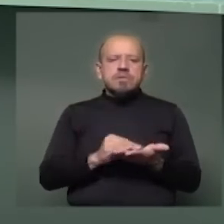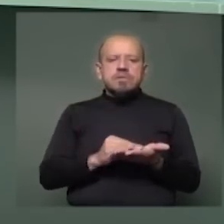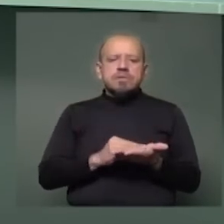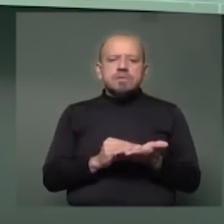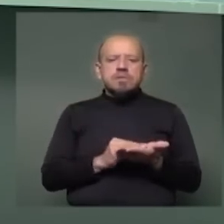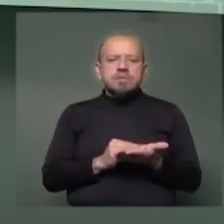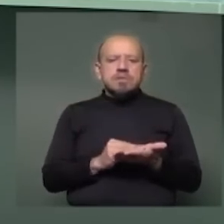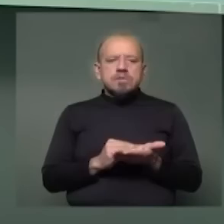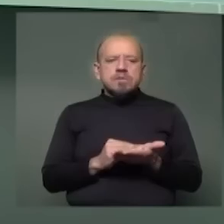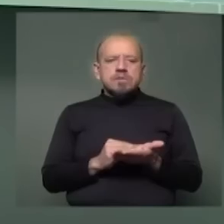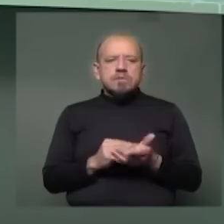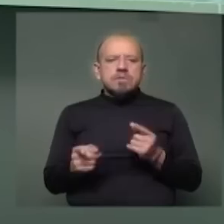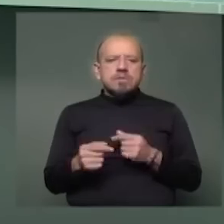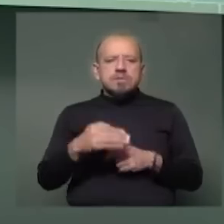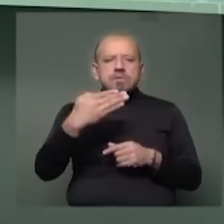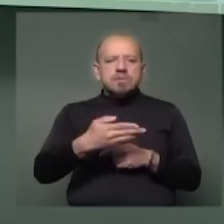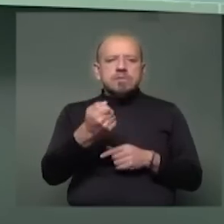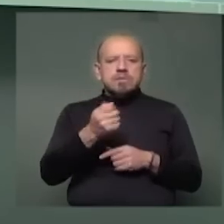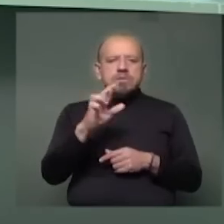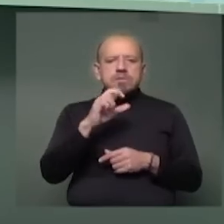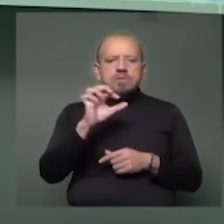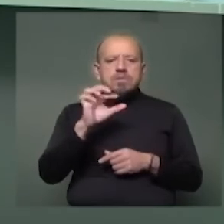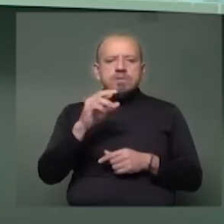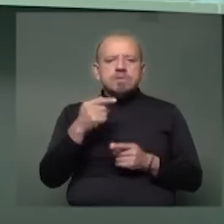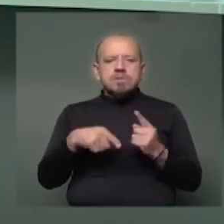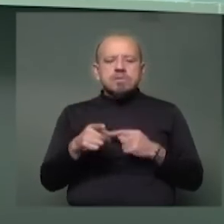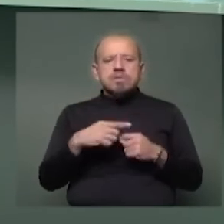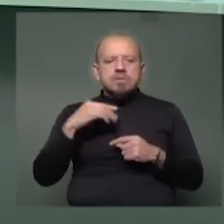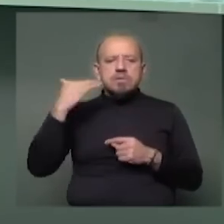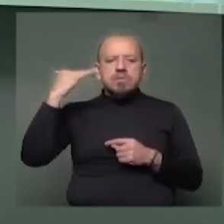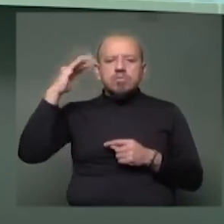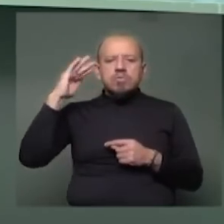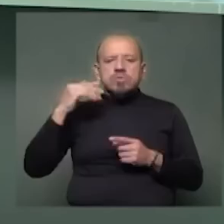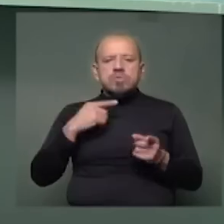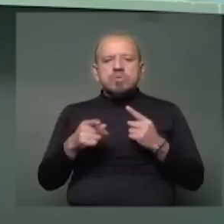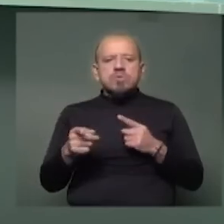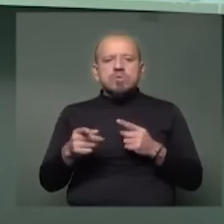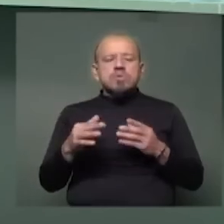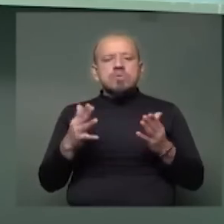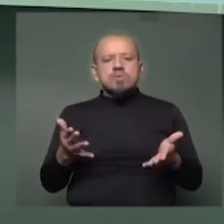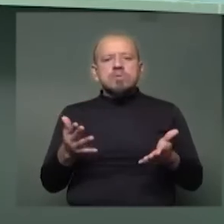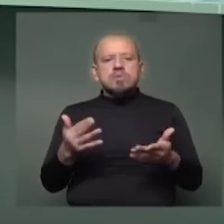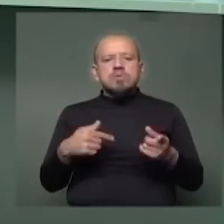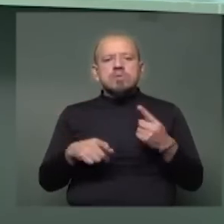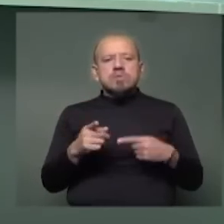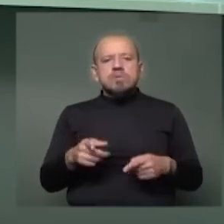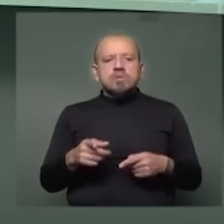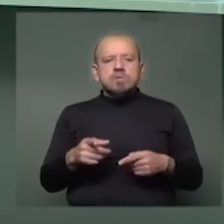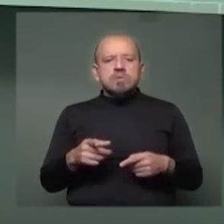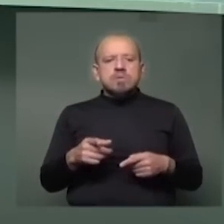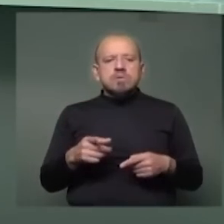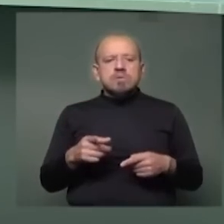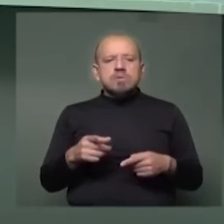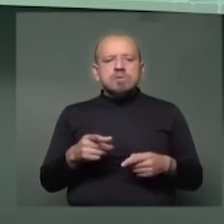es Jorge barrera Y resaltó la ligación legal de las autoridades ante la presunción de hechos delictivos en el